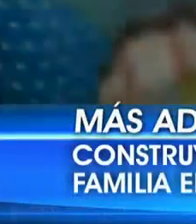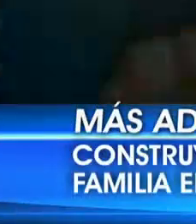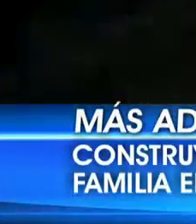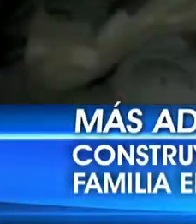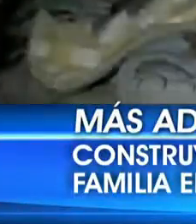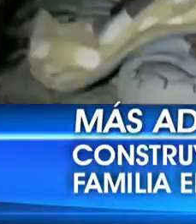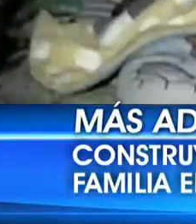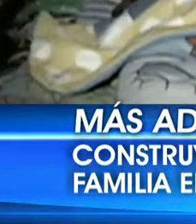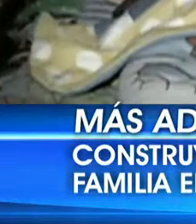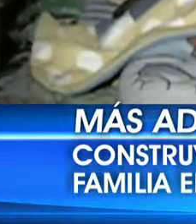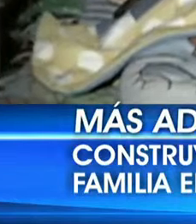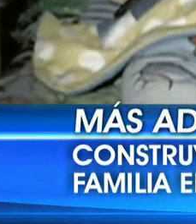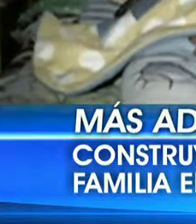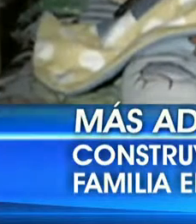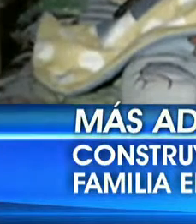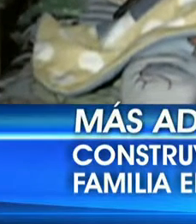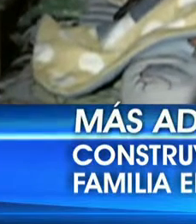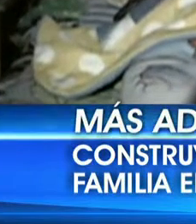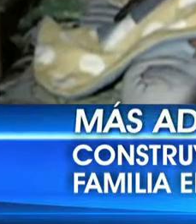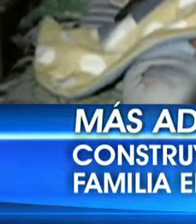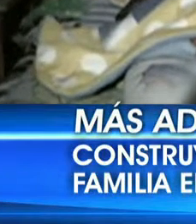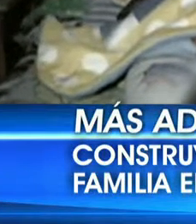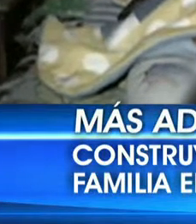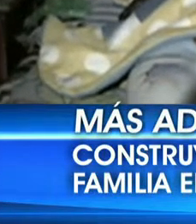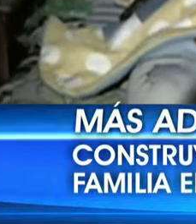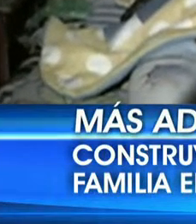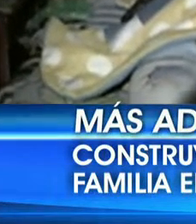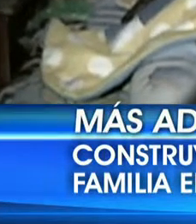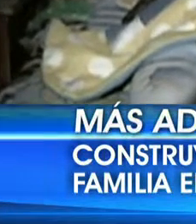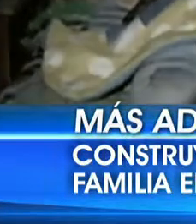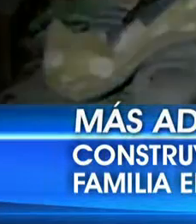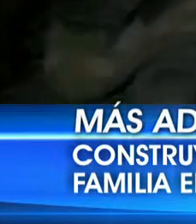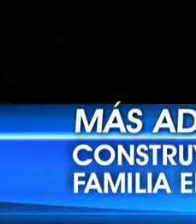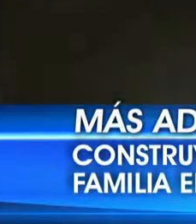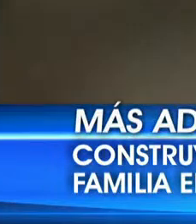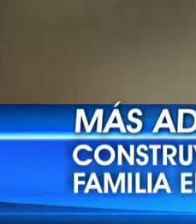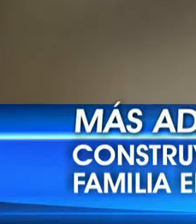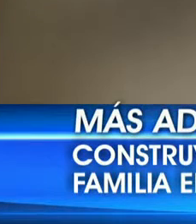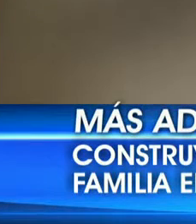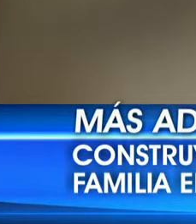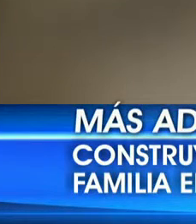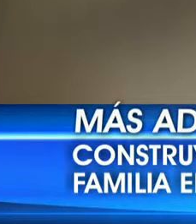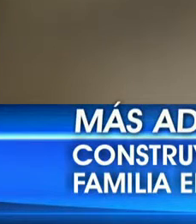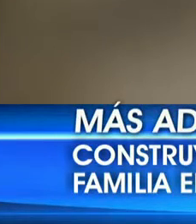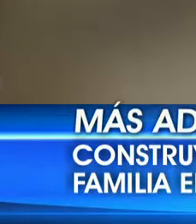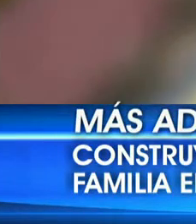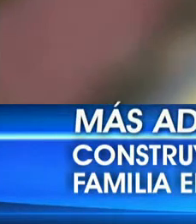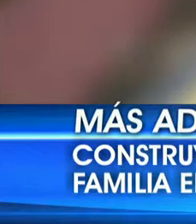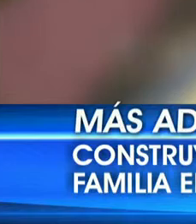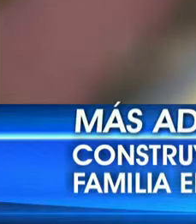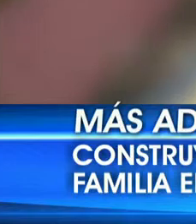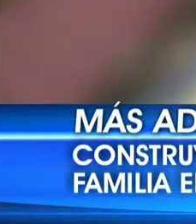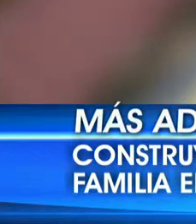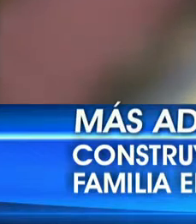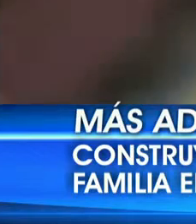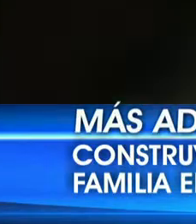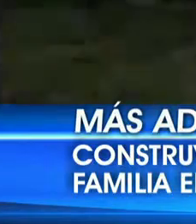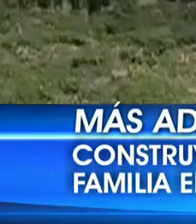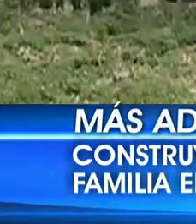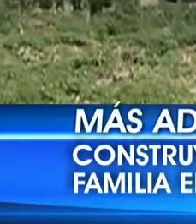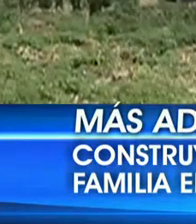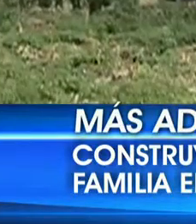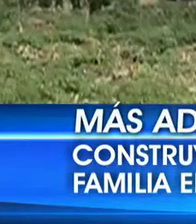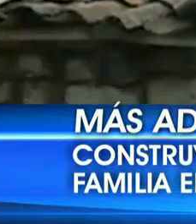Atención amigos, más adelante conozco como una familia de 9 integrantes que vivía en una situación difícil. Tiene hoy una nueva casa. Esto es una